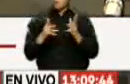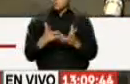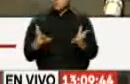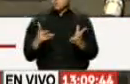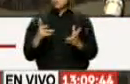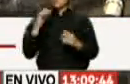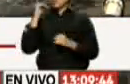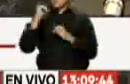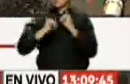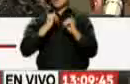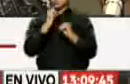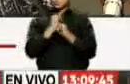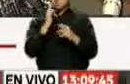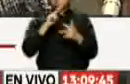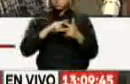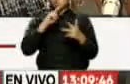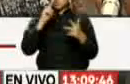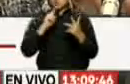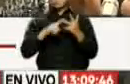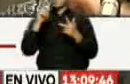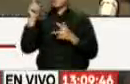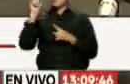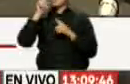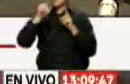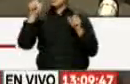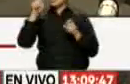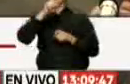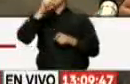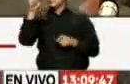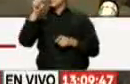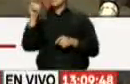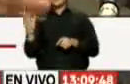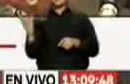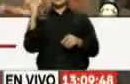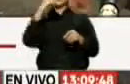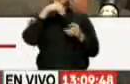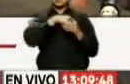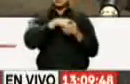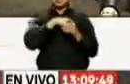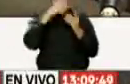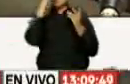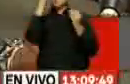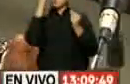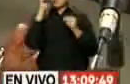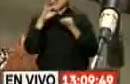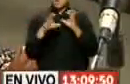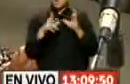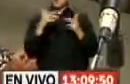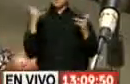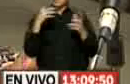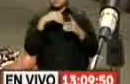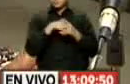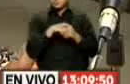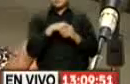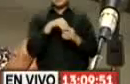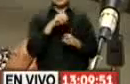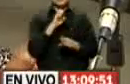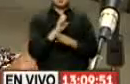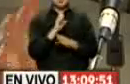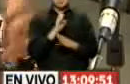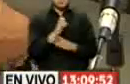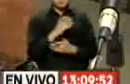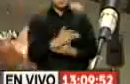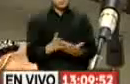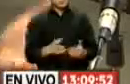en el extranjero y que han venido a insertar estos recursos en el sistema financiero